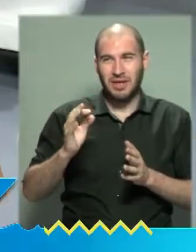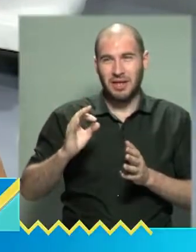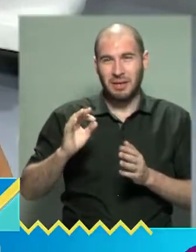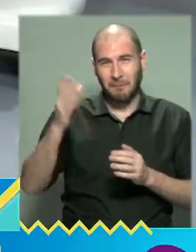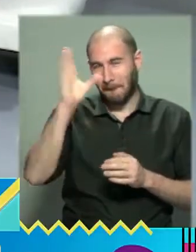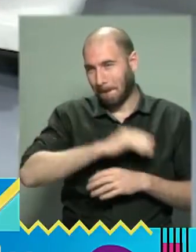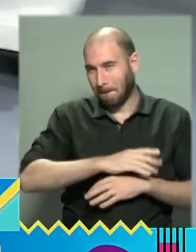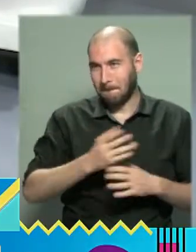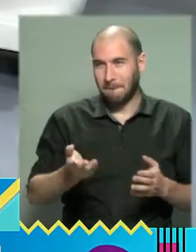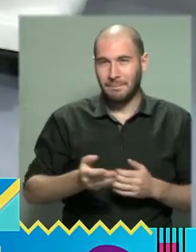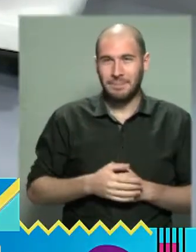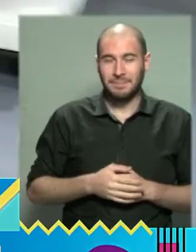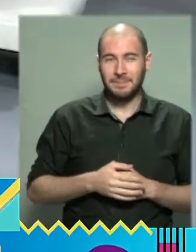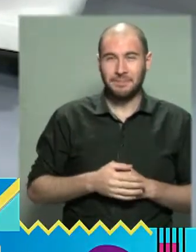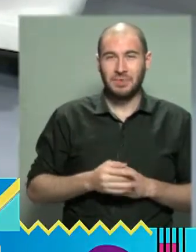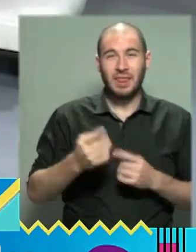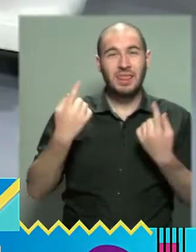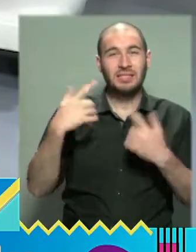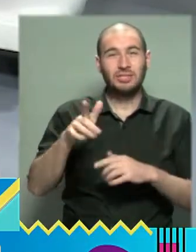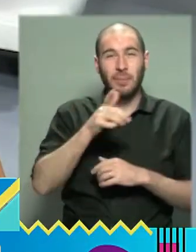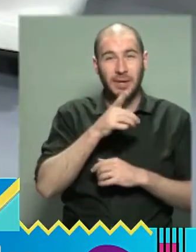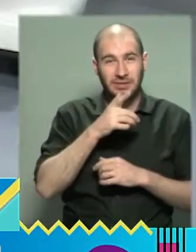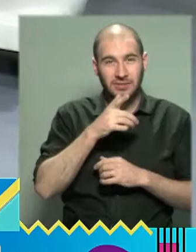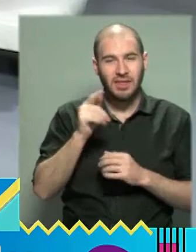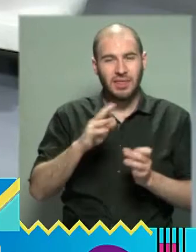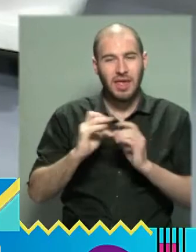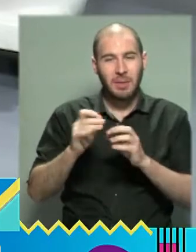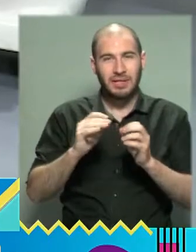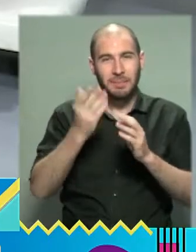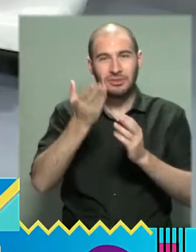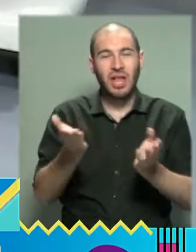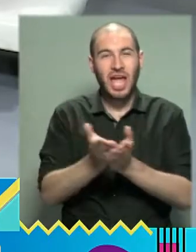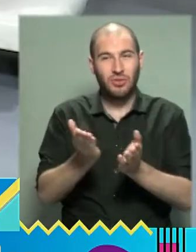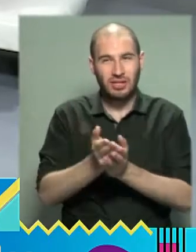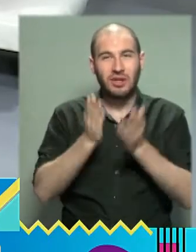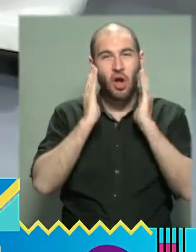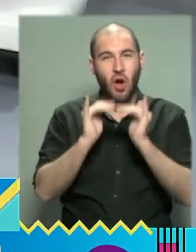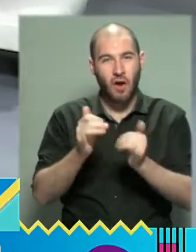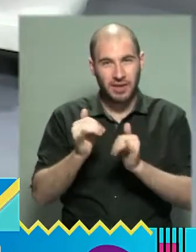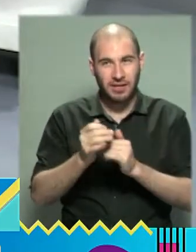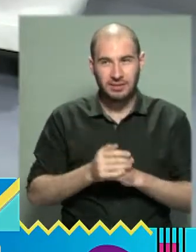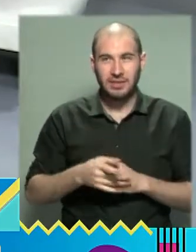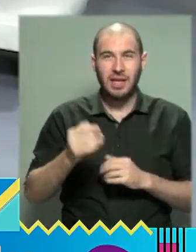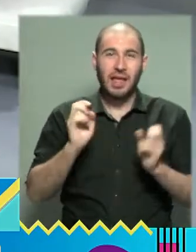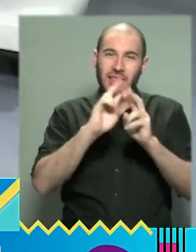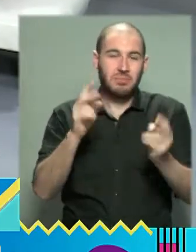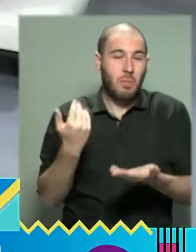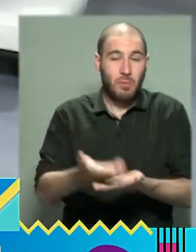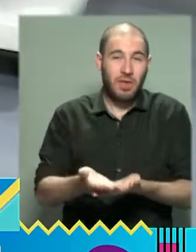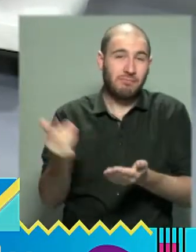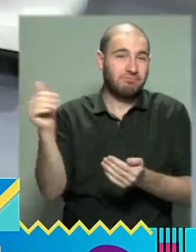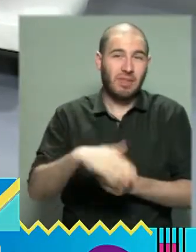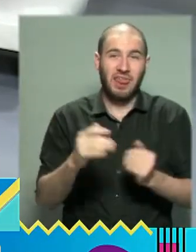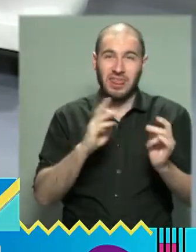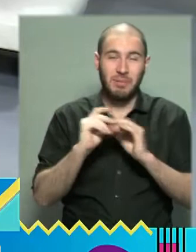acuerdo, el Distintos Parecidos debatía con estudiantes, con jóvenes. Proponíamos un tema y venían a